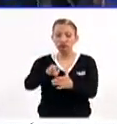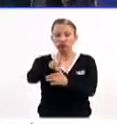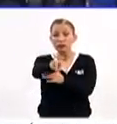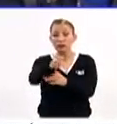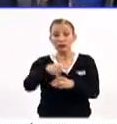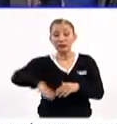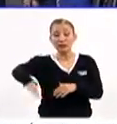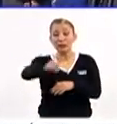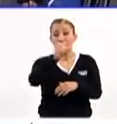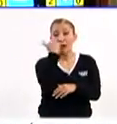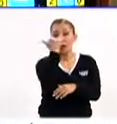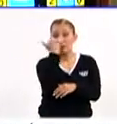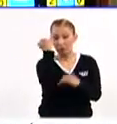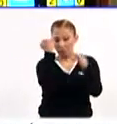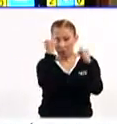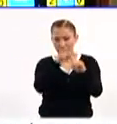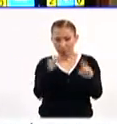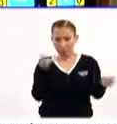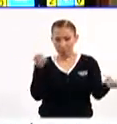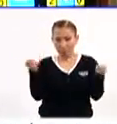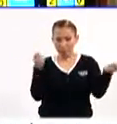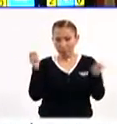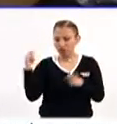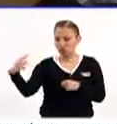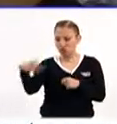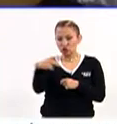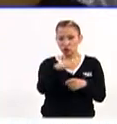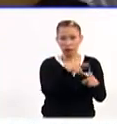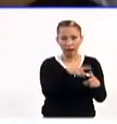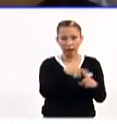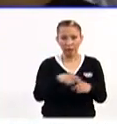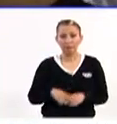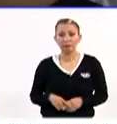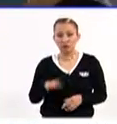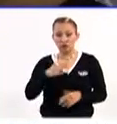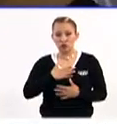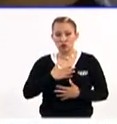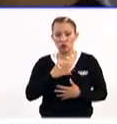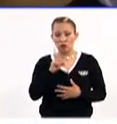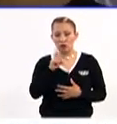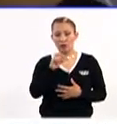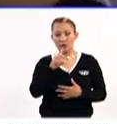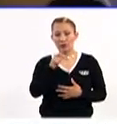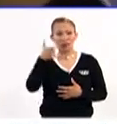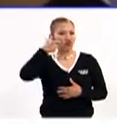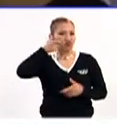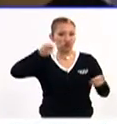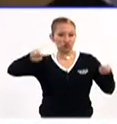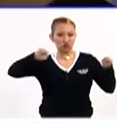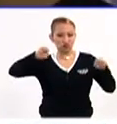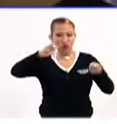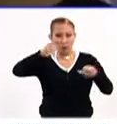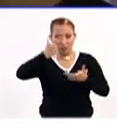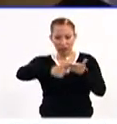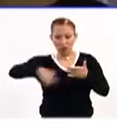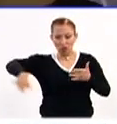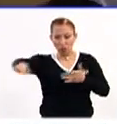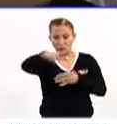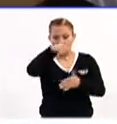la cancha, los alumnos ejecutan diferentes roles. Mi rol es driver, soy el que controla el robot dentro de la